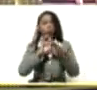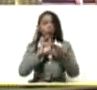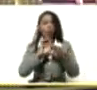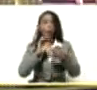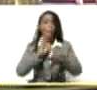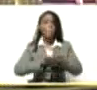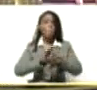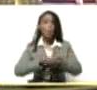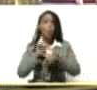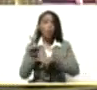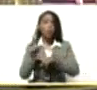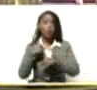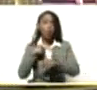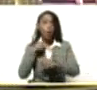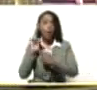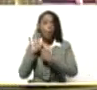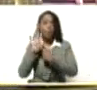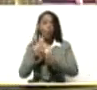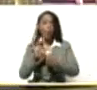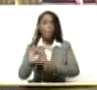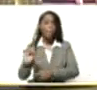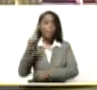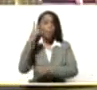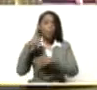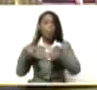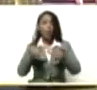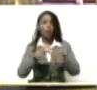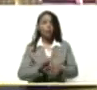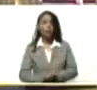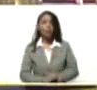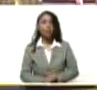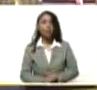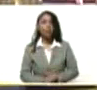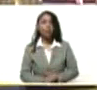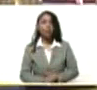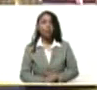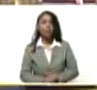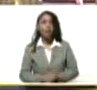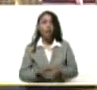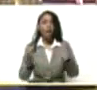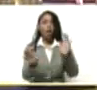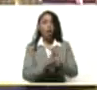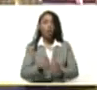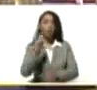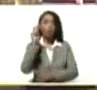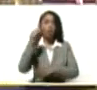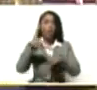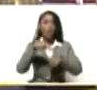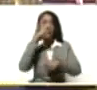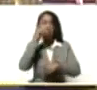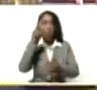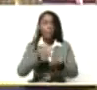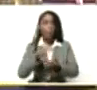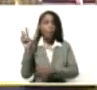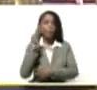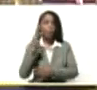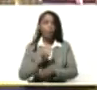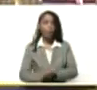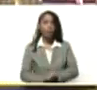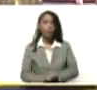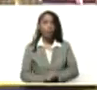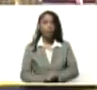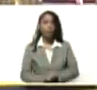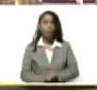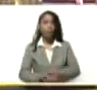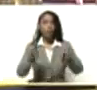eso he planteado en primer lugar la constitución este año 2022 de